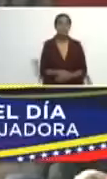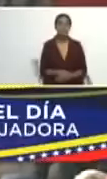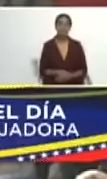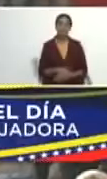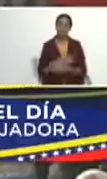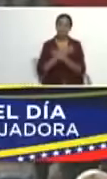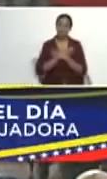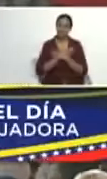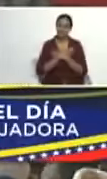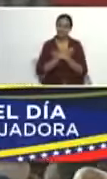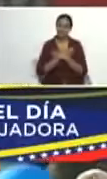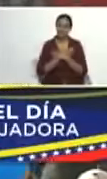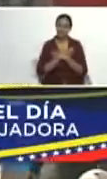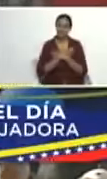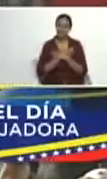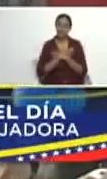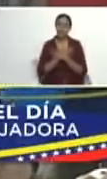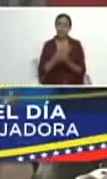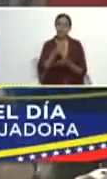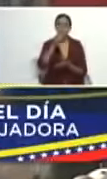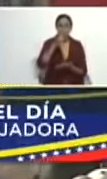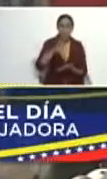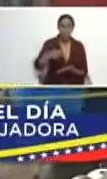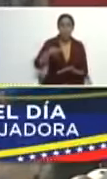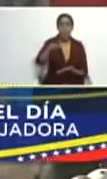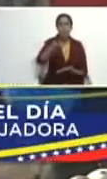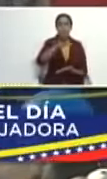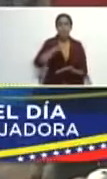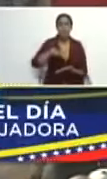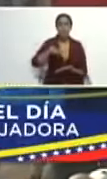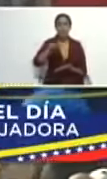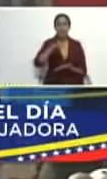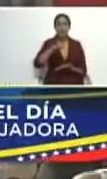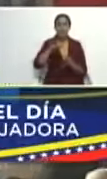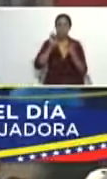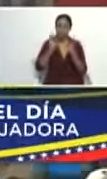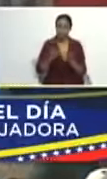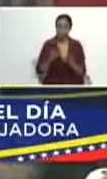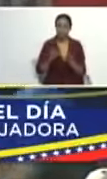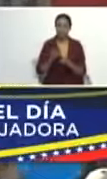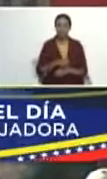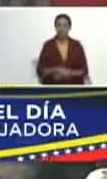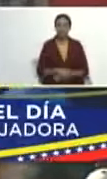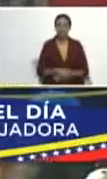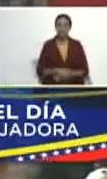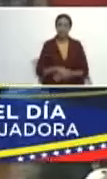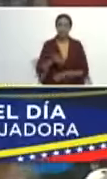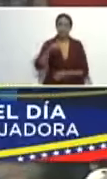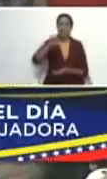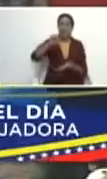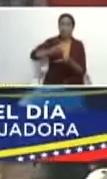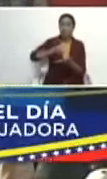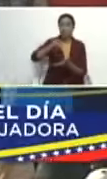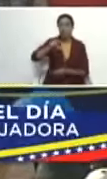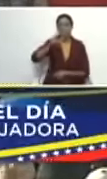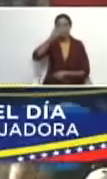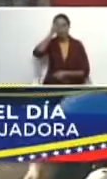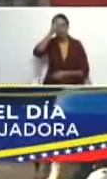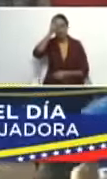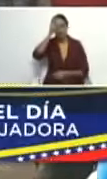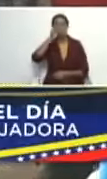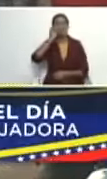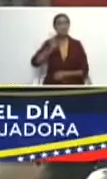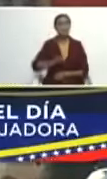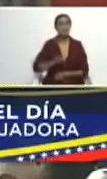Querido pueblo irredento y rebelde de esta ciudad aguerrida, de